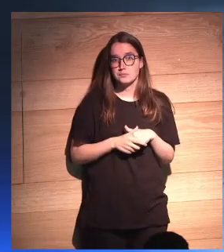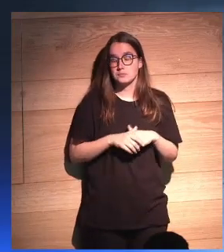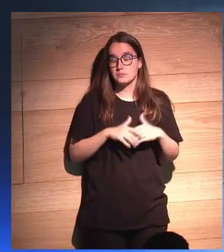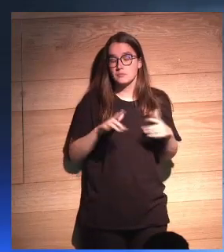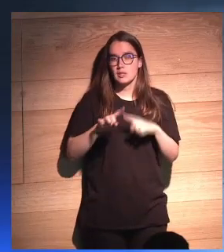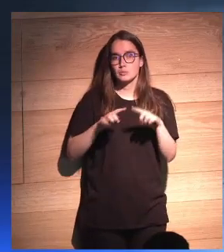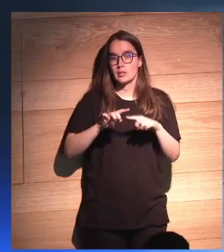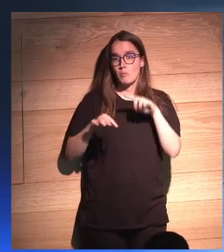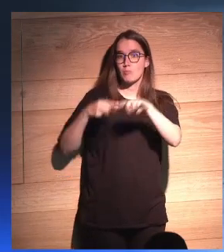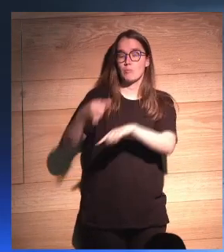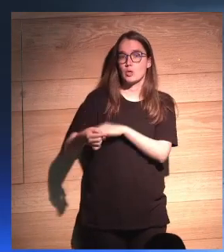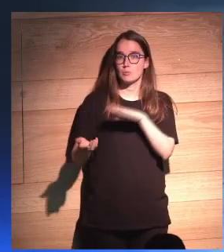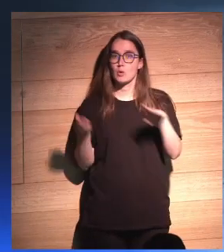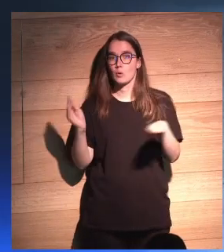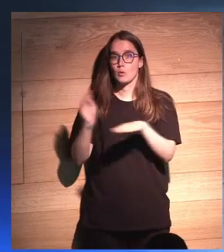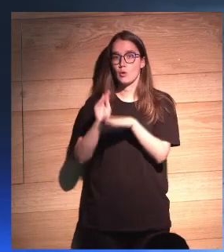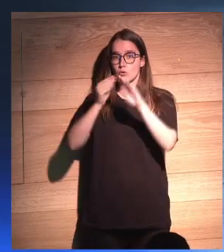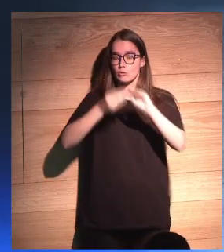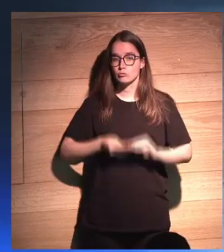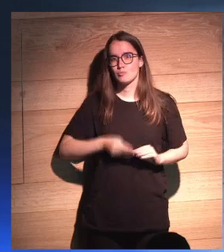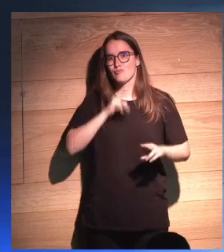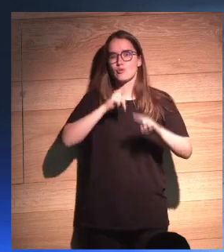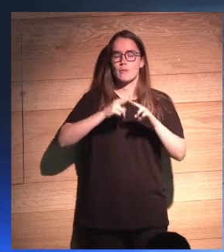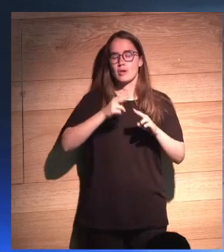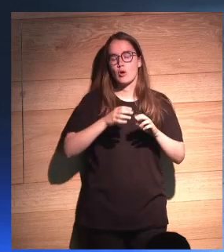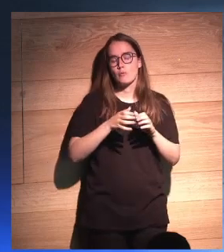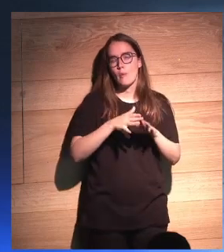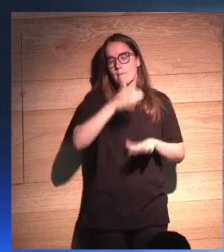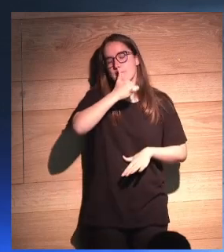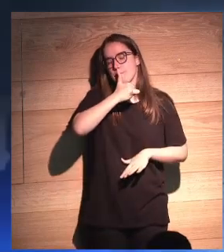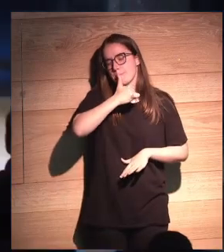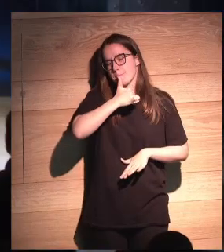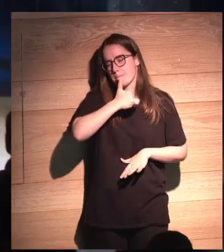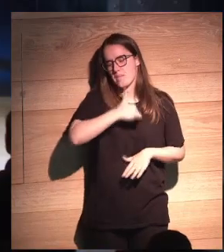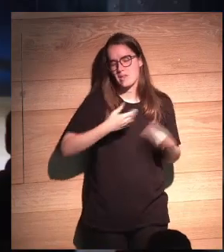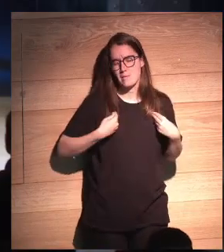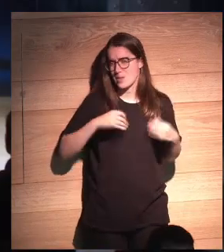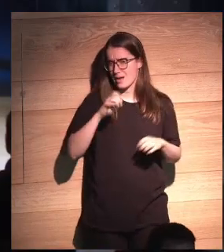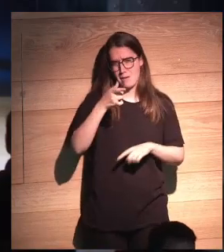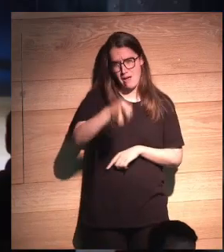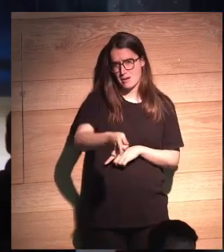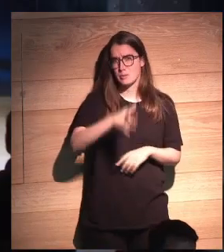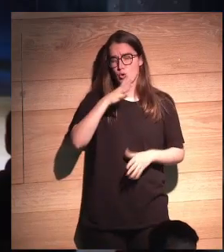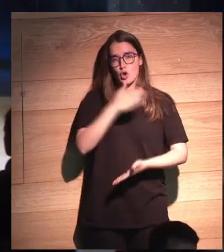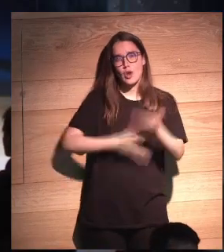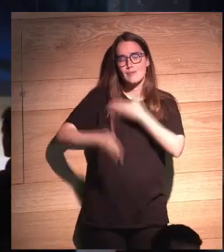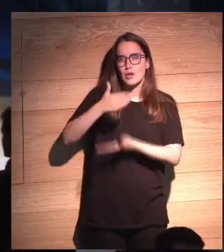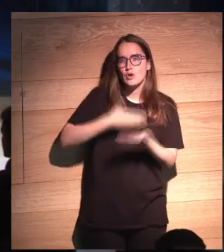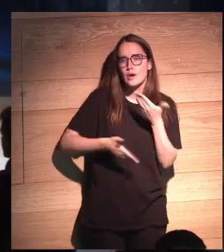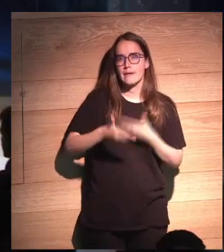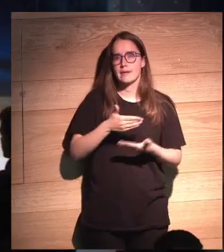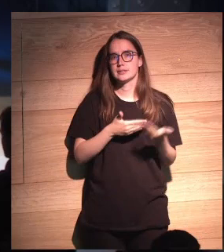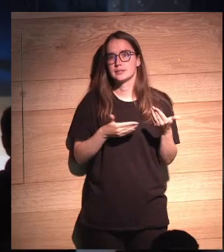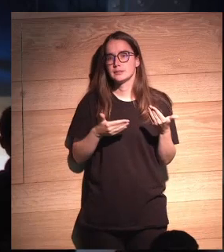Y luego llegó la postproducción, que yo la llamaría como el mayor acto de paciencia que he hecho en mi vida, ¿no? Y no porque los colaboradores